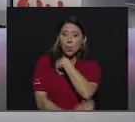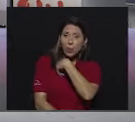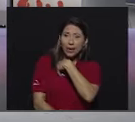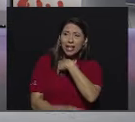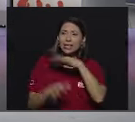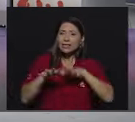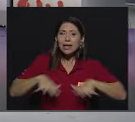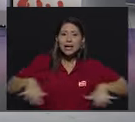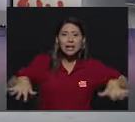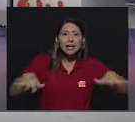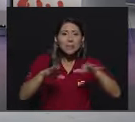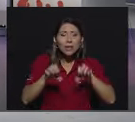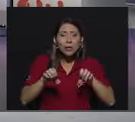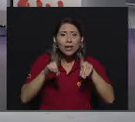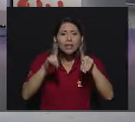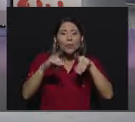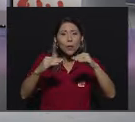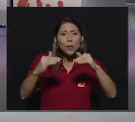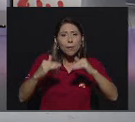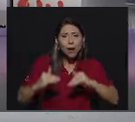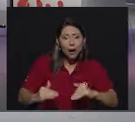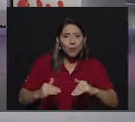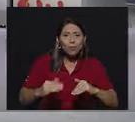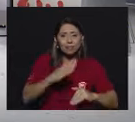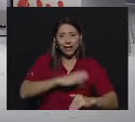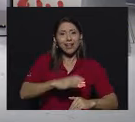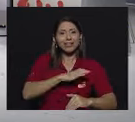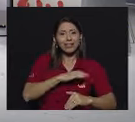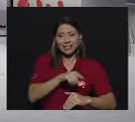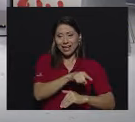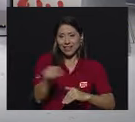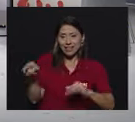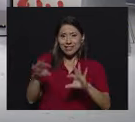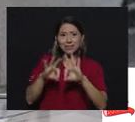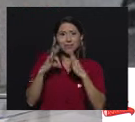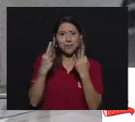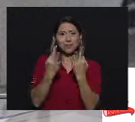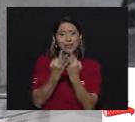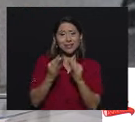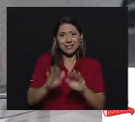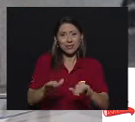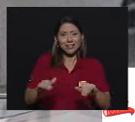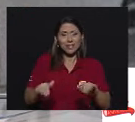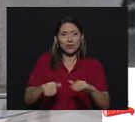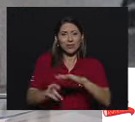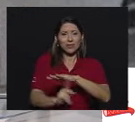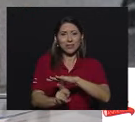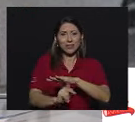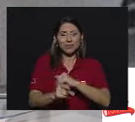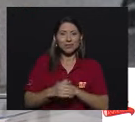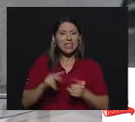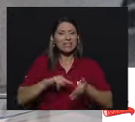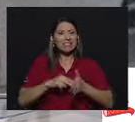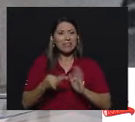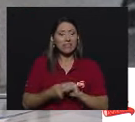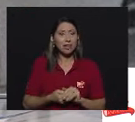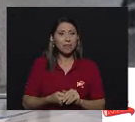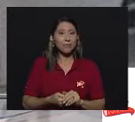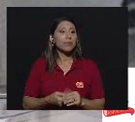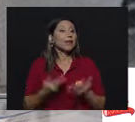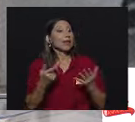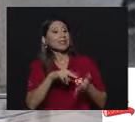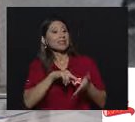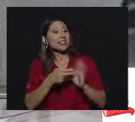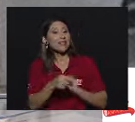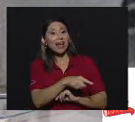clima educativo bajo caracterizan a los hogares de estos niños que están en educación preescolar. ¿Qué significa eso? Que se encuentran fuera